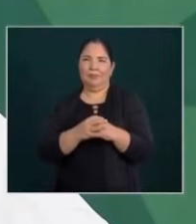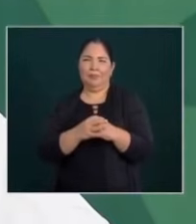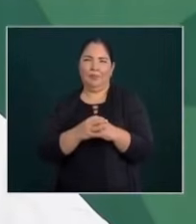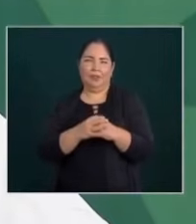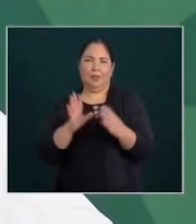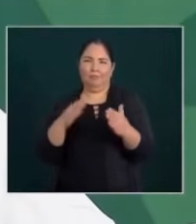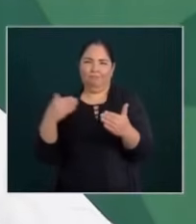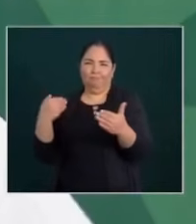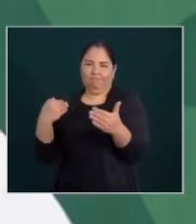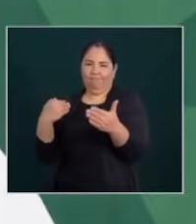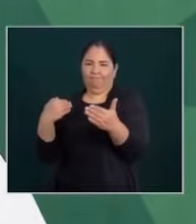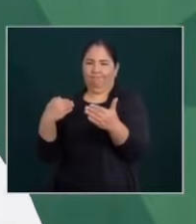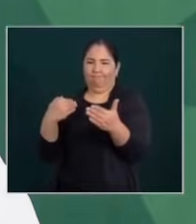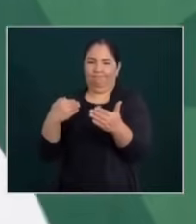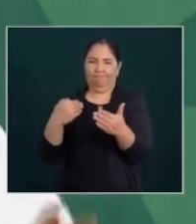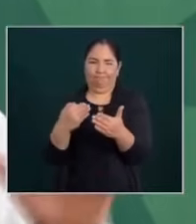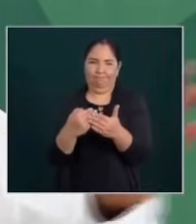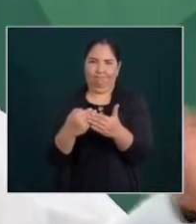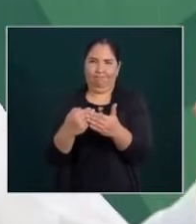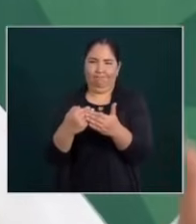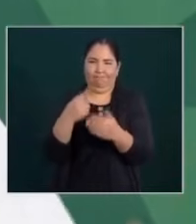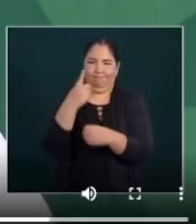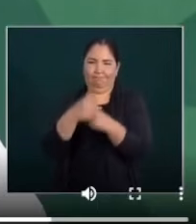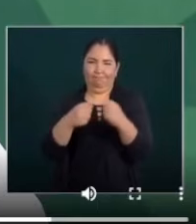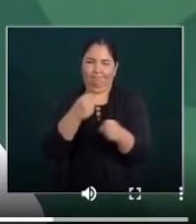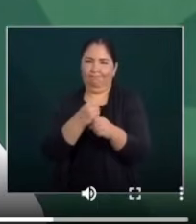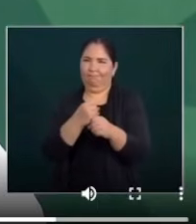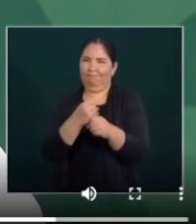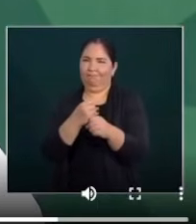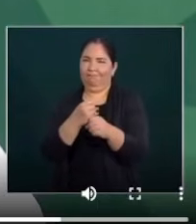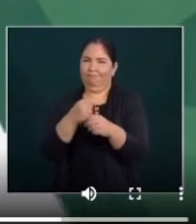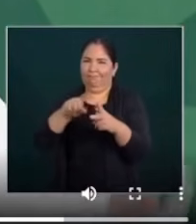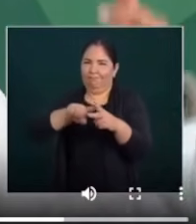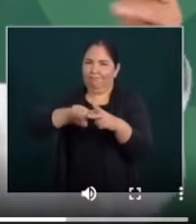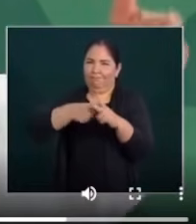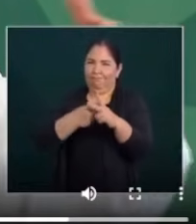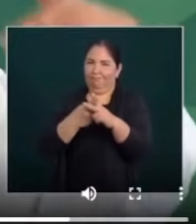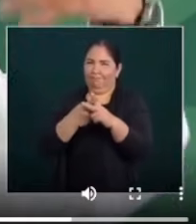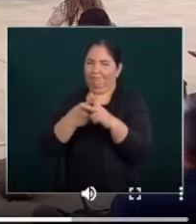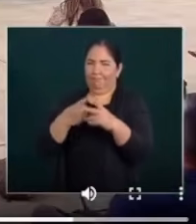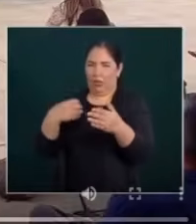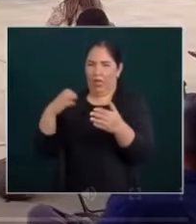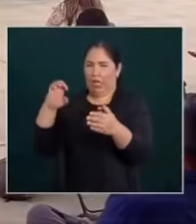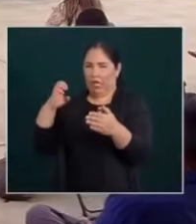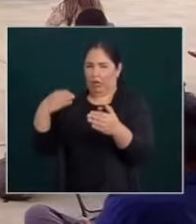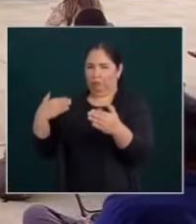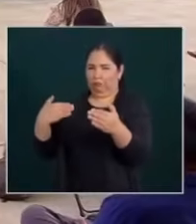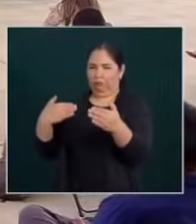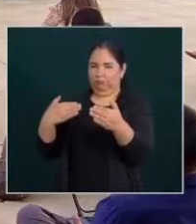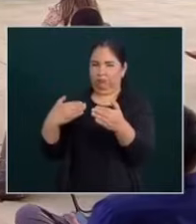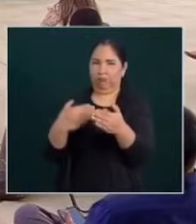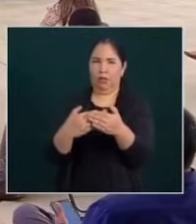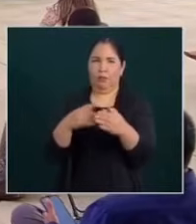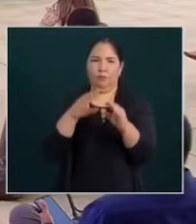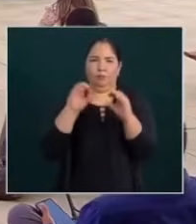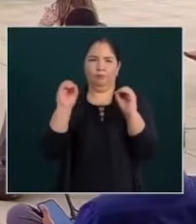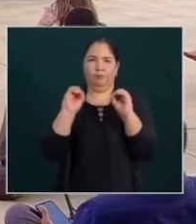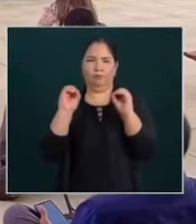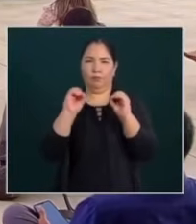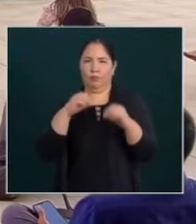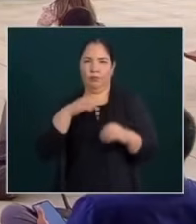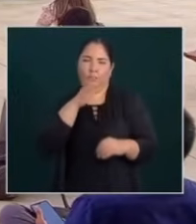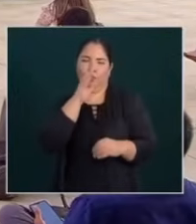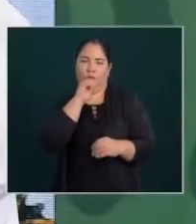todo el año desde que empiece claro las conferencias van a continuar pero para asuntos